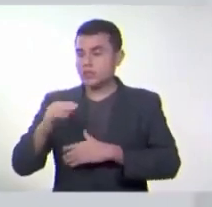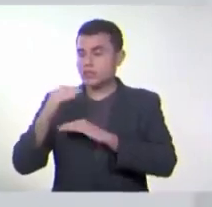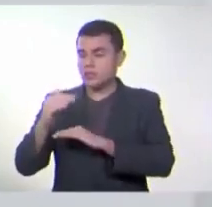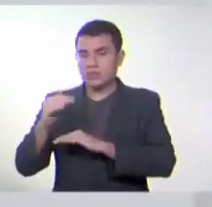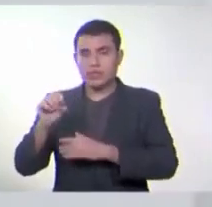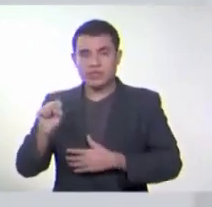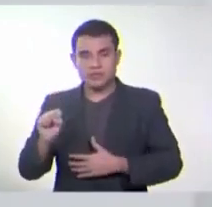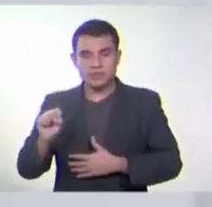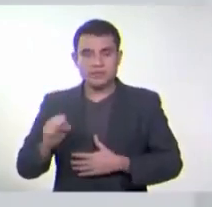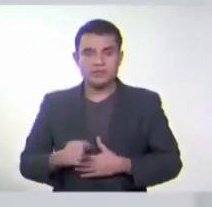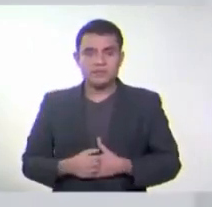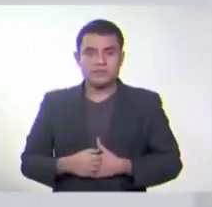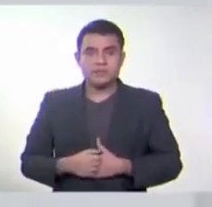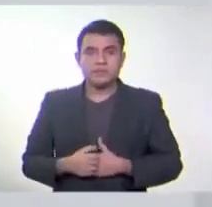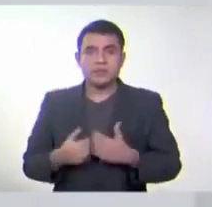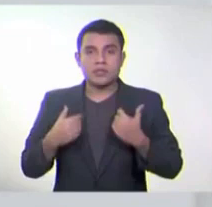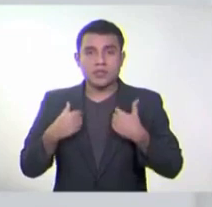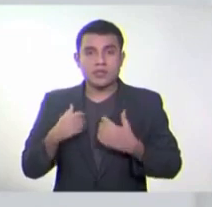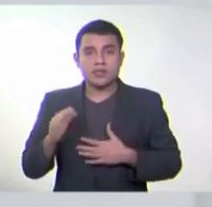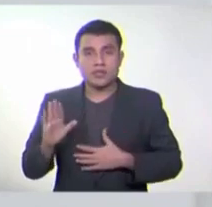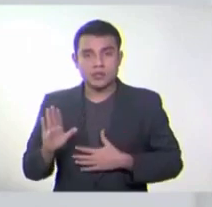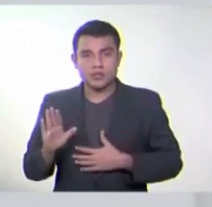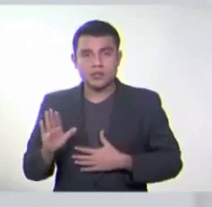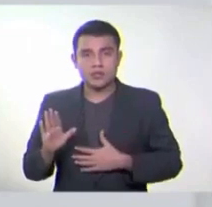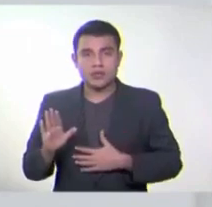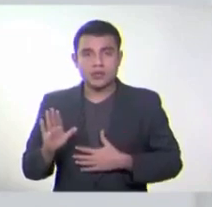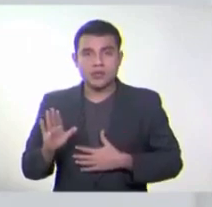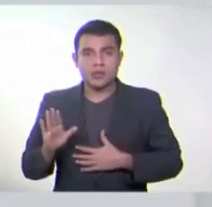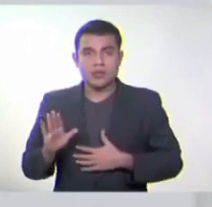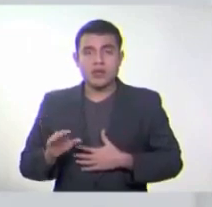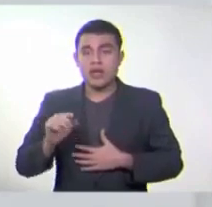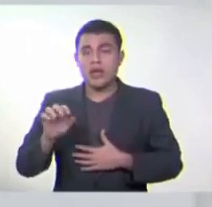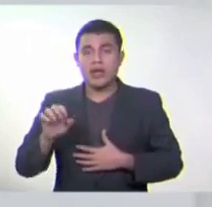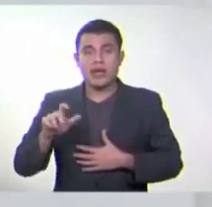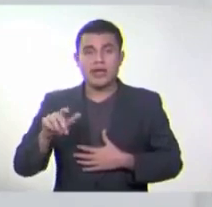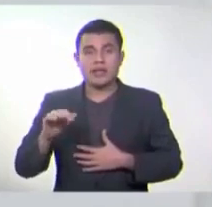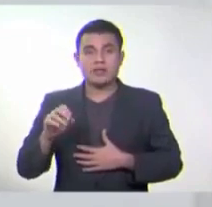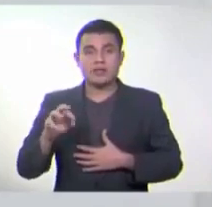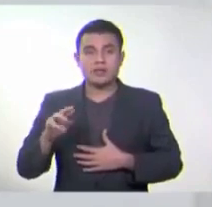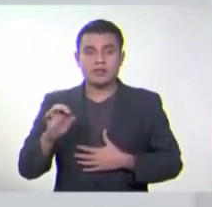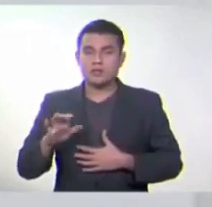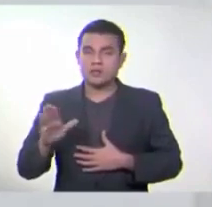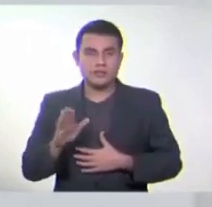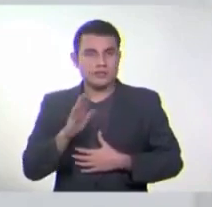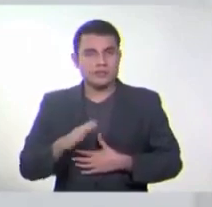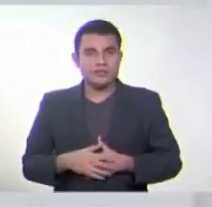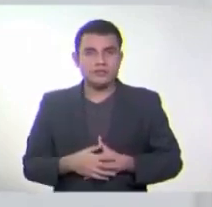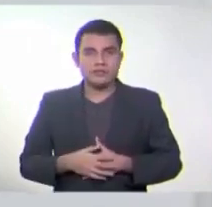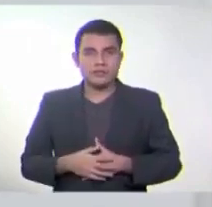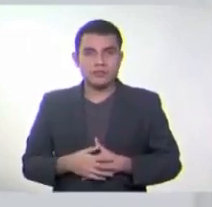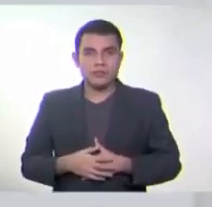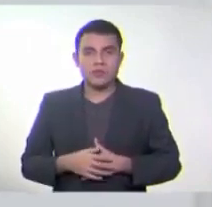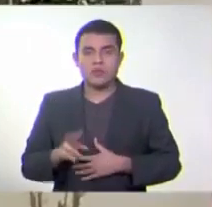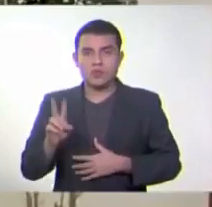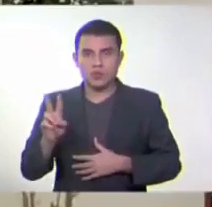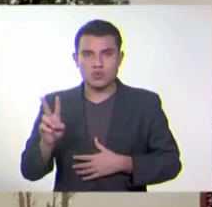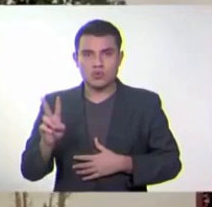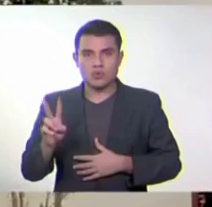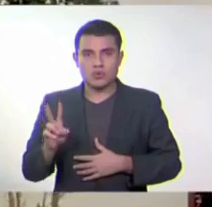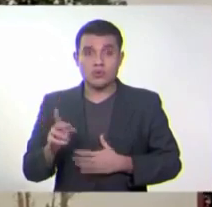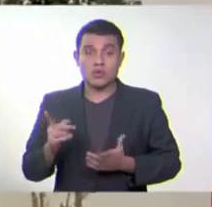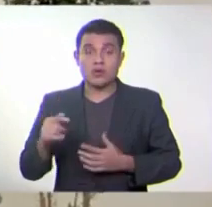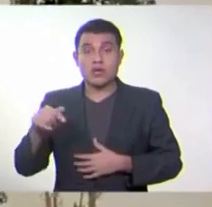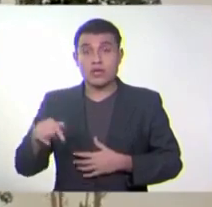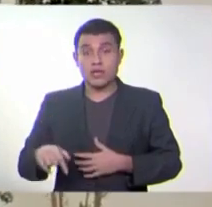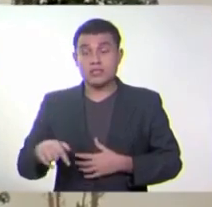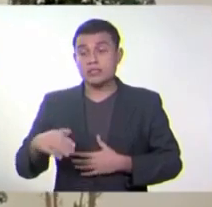S. Tiene sus electrones completos, que serían 2. Pero en este